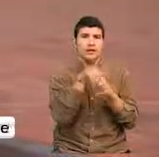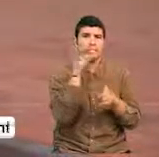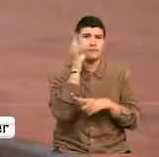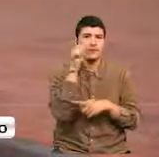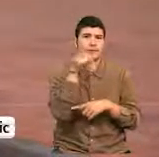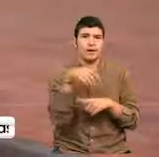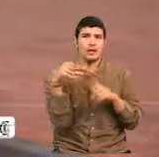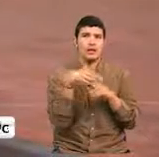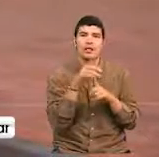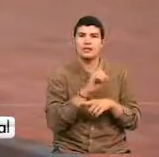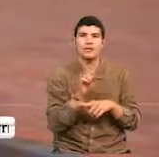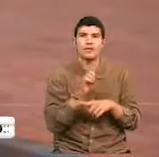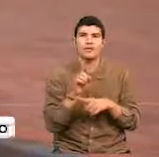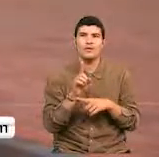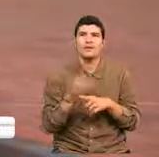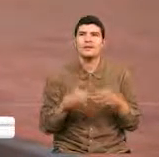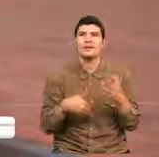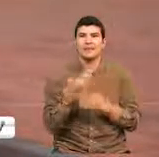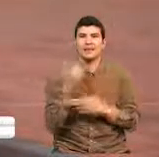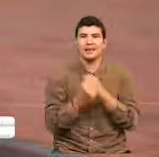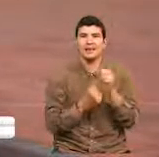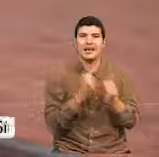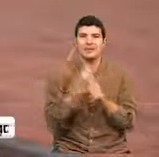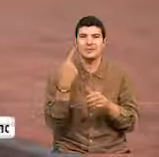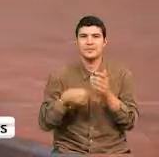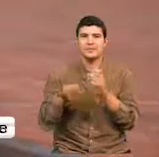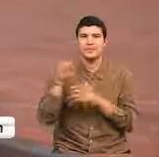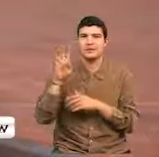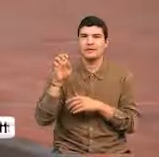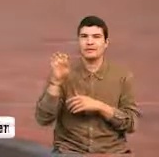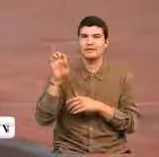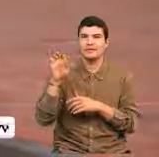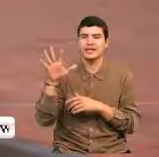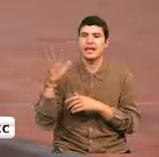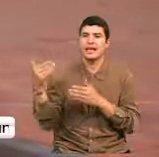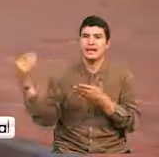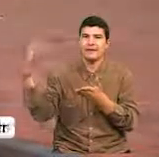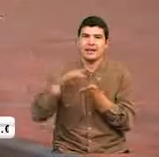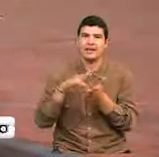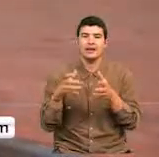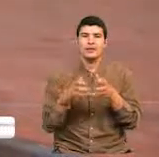aquí, sino a partir del año 85, cuando llegó el Frente 33.